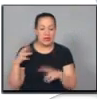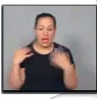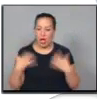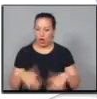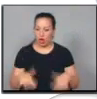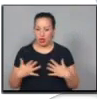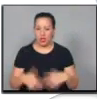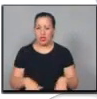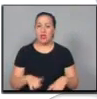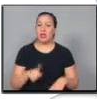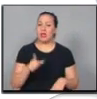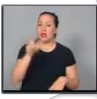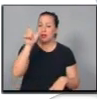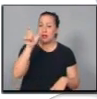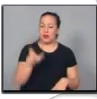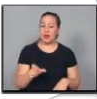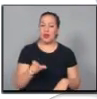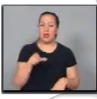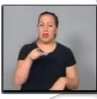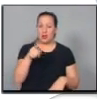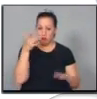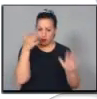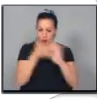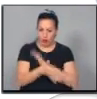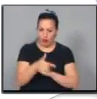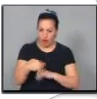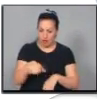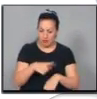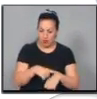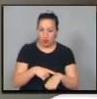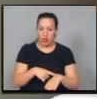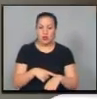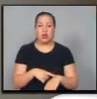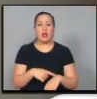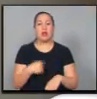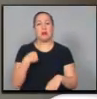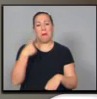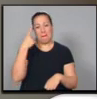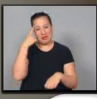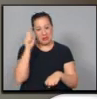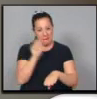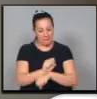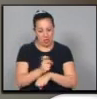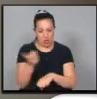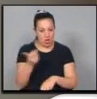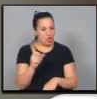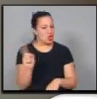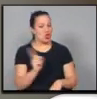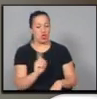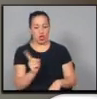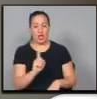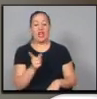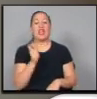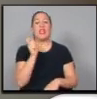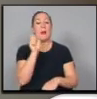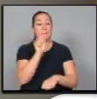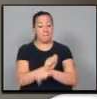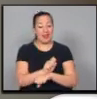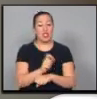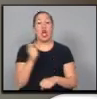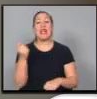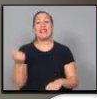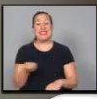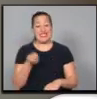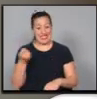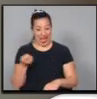intensamente. Esa persona que estamos viendo ahí, ¿está prófugo en este momento? Exactamente. Ah, yo pensé que estaban detenidos los dos. No, no, no. El que está detenido es el